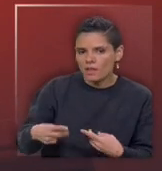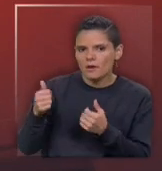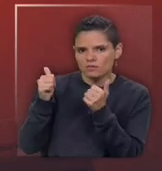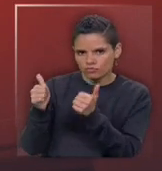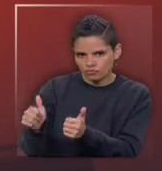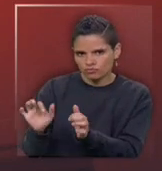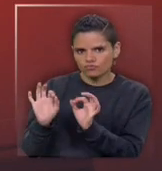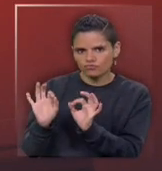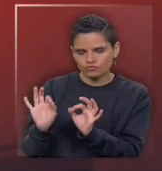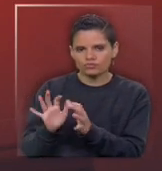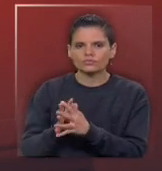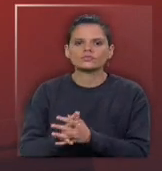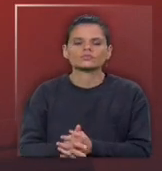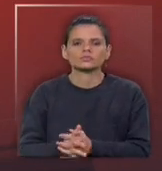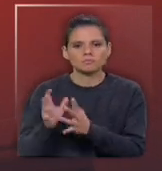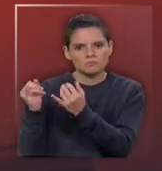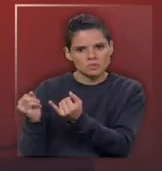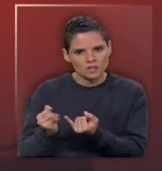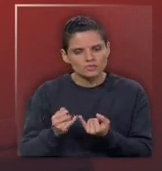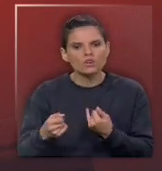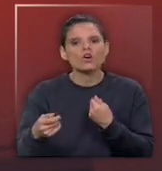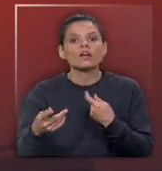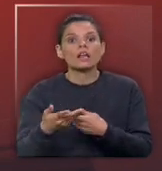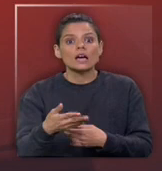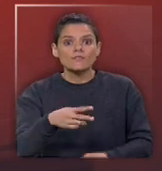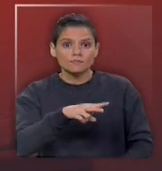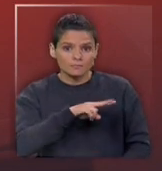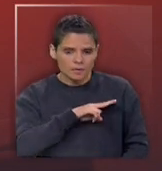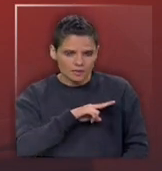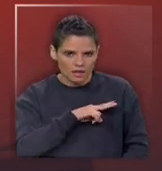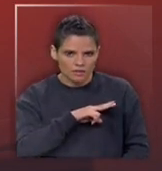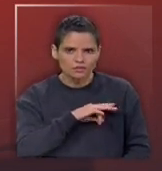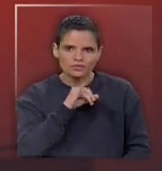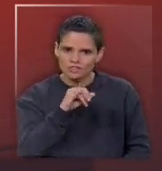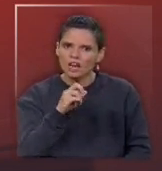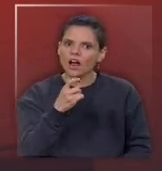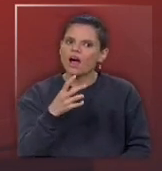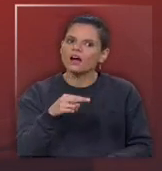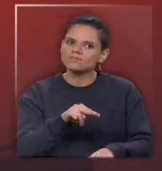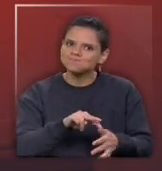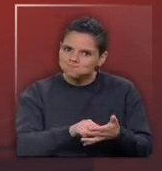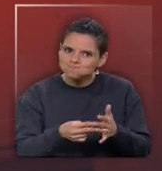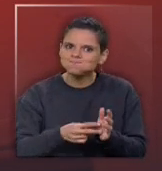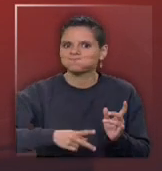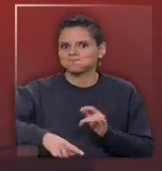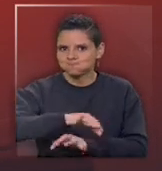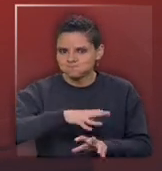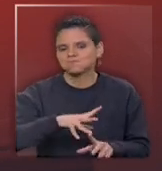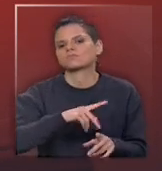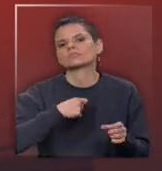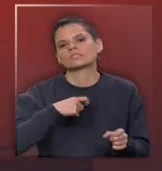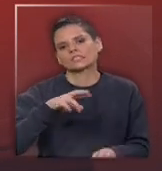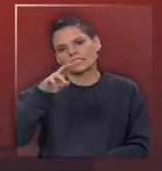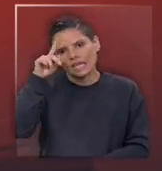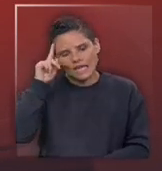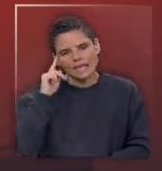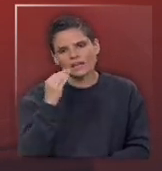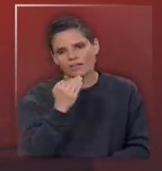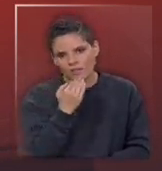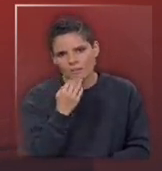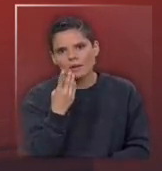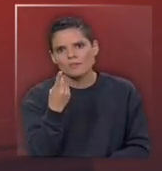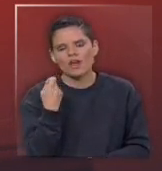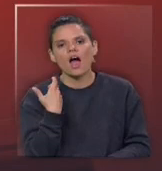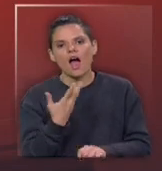Mar, ahí en la región de Valparaíso, incidentes que terminan también con heridos justamente por este choque entre